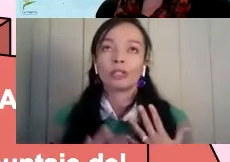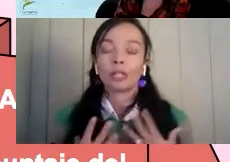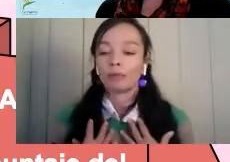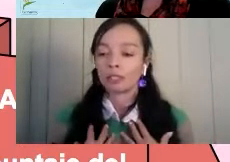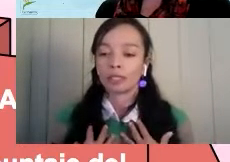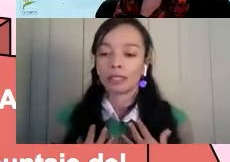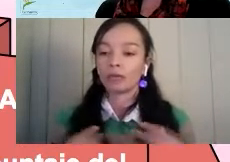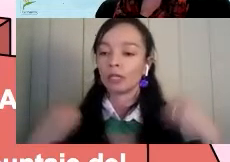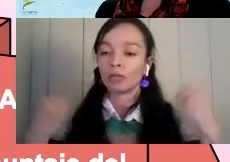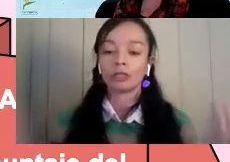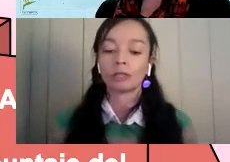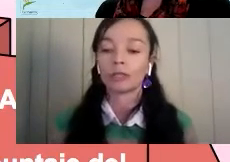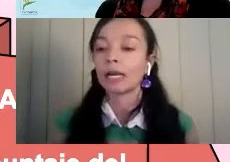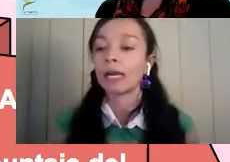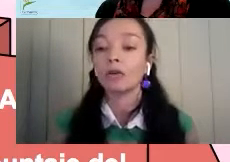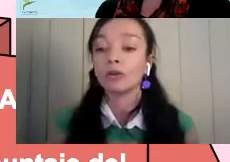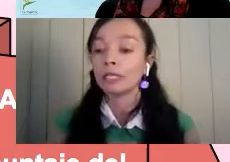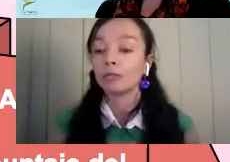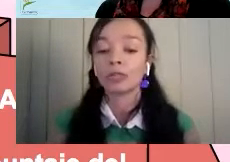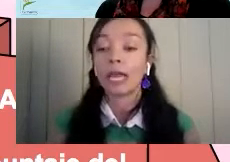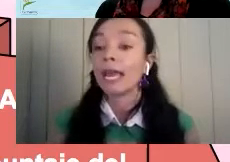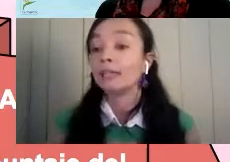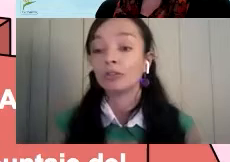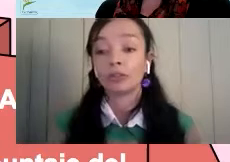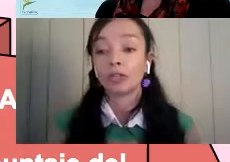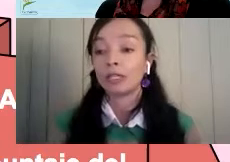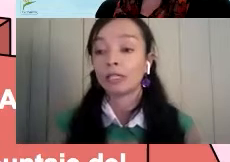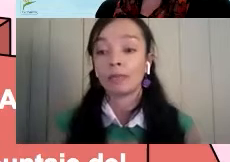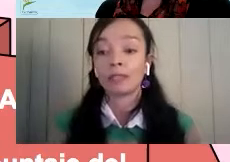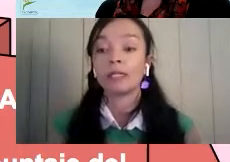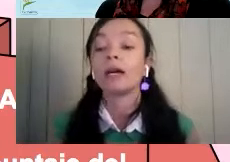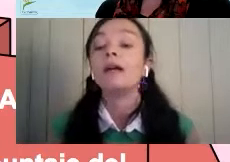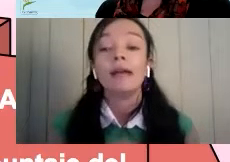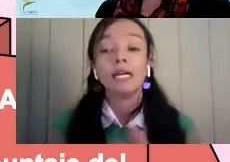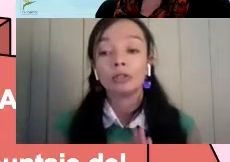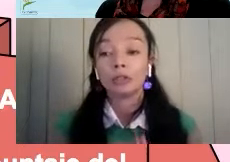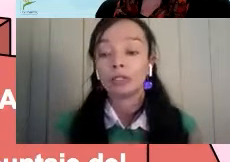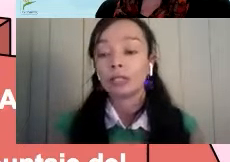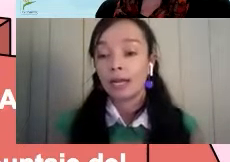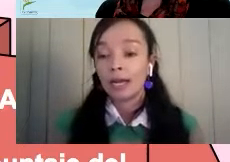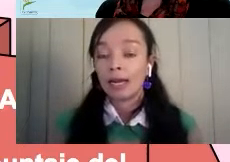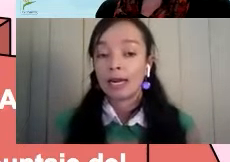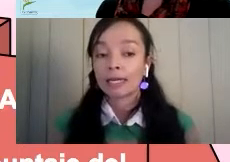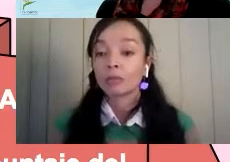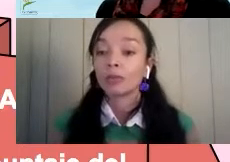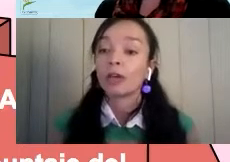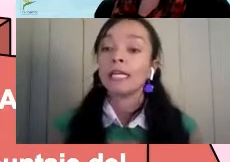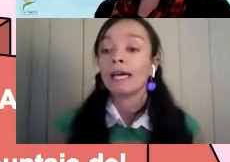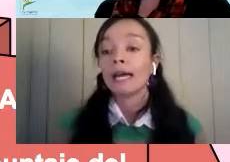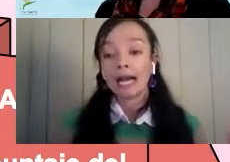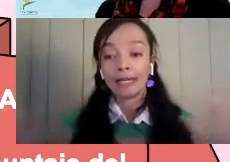si queremos, estamos estresados. Si queremos expresar algo, lo decimos. Los hechos no tienen esa capacidad. Entonces, la